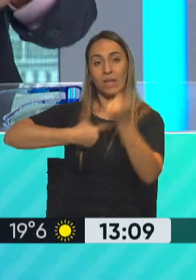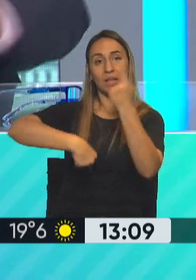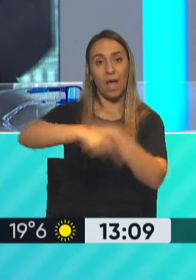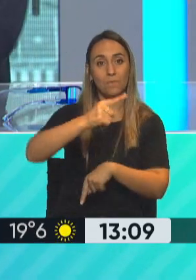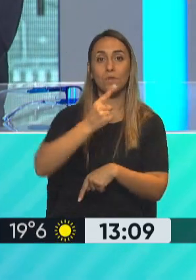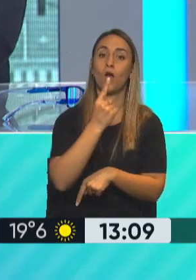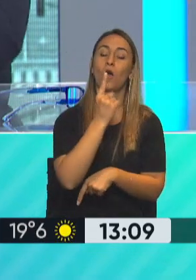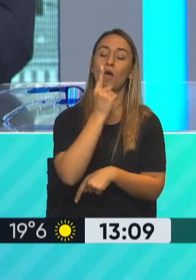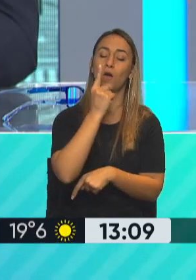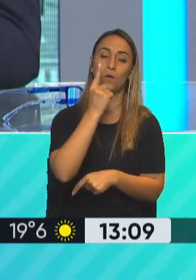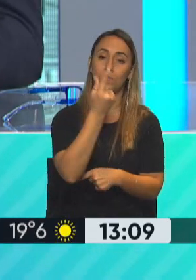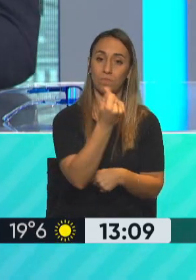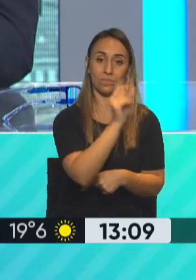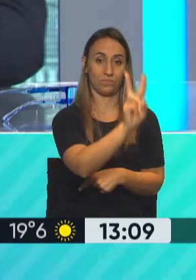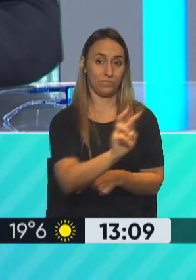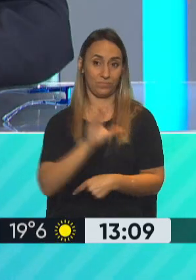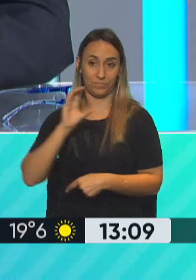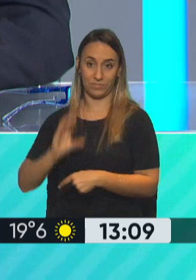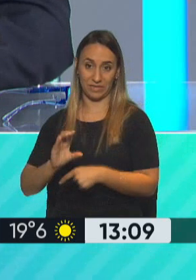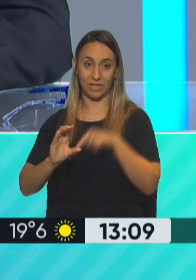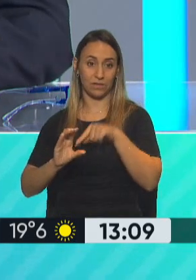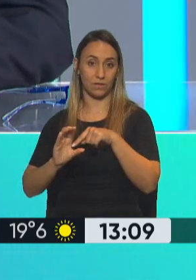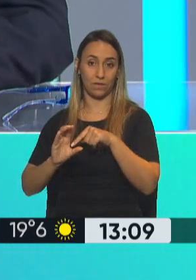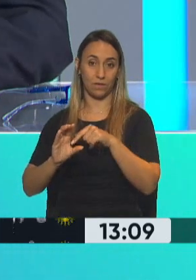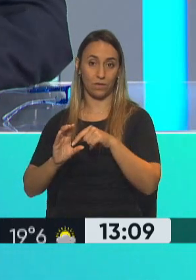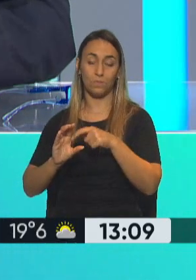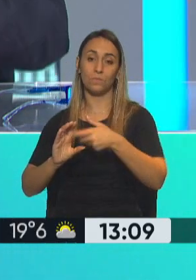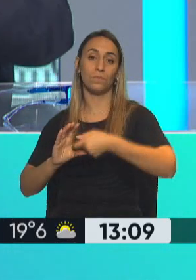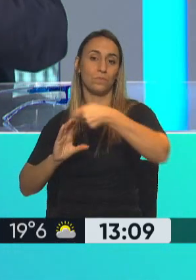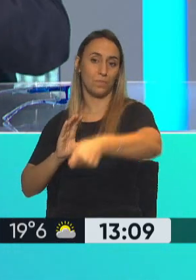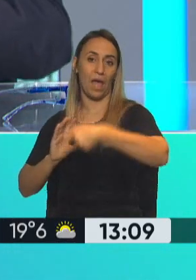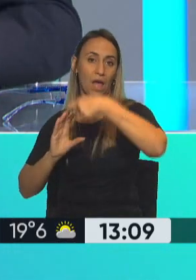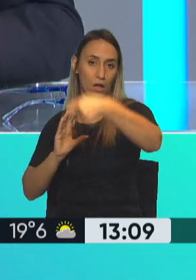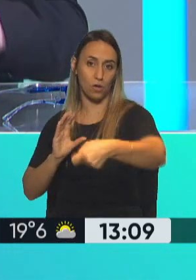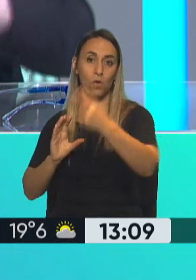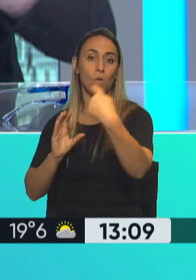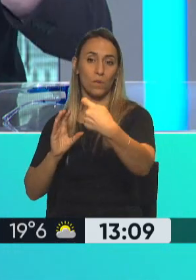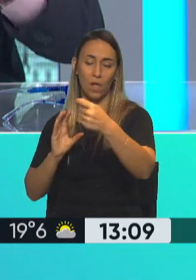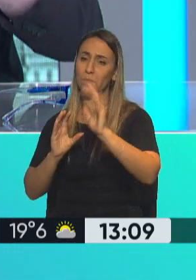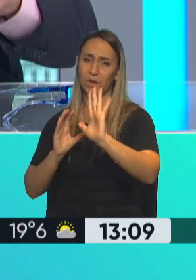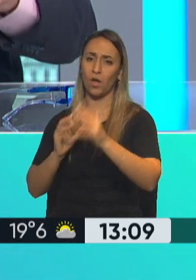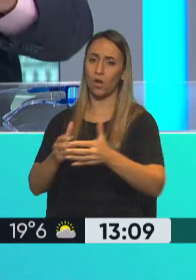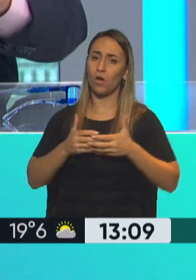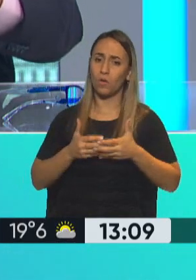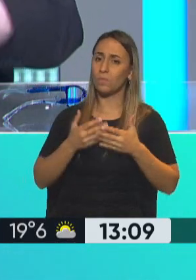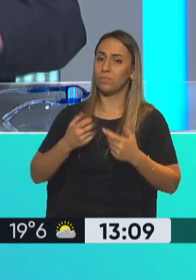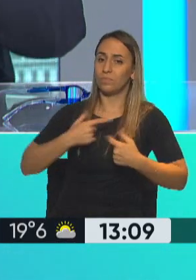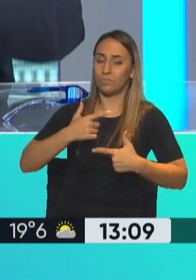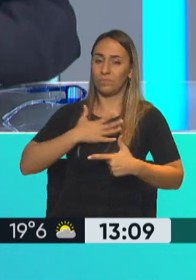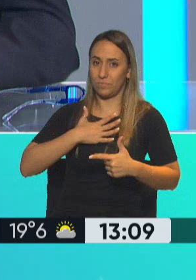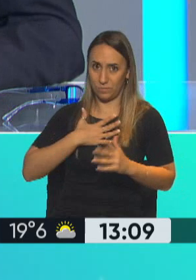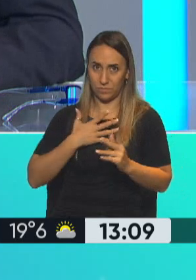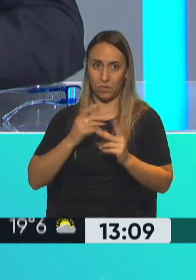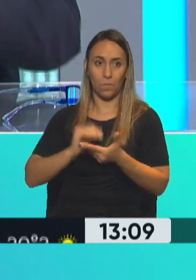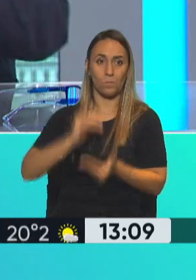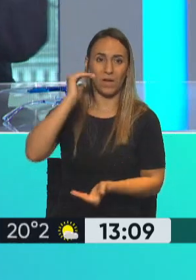activos, es lo que va al Fondo de Garantía, al pago de jubilados, pero no los activos, no el patrimonio que genera esto. Esto